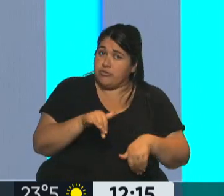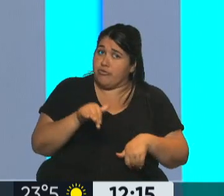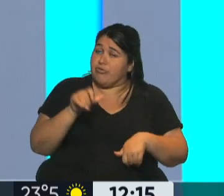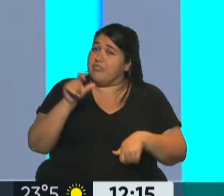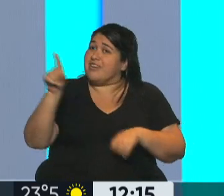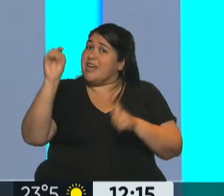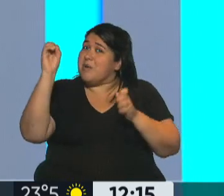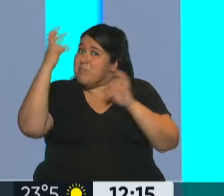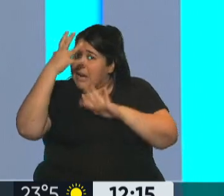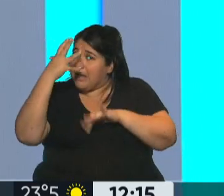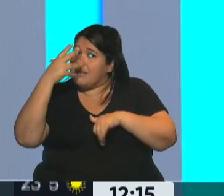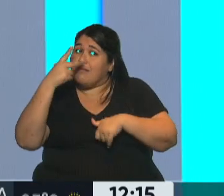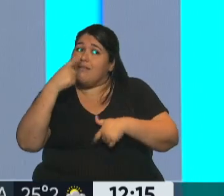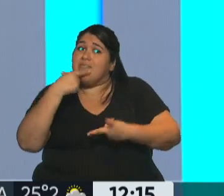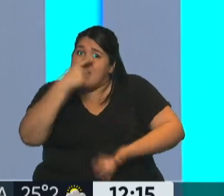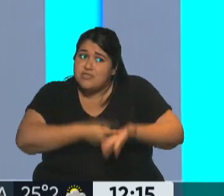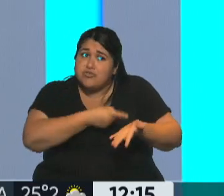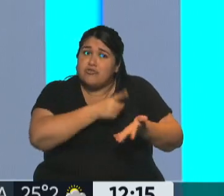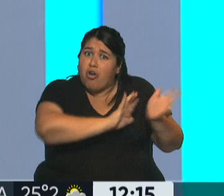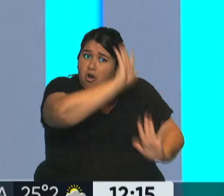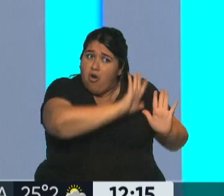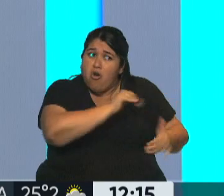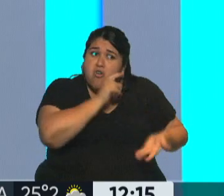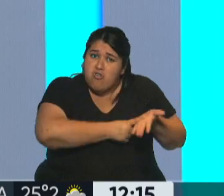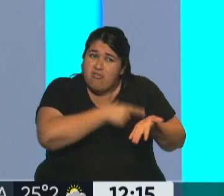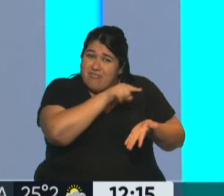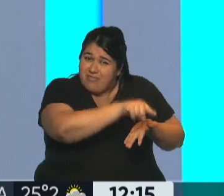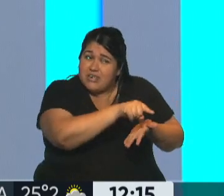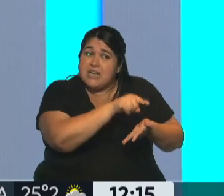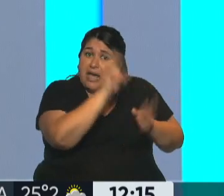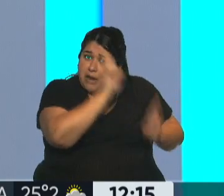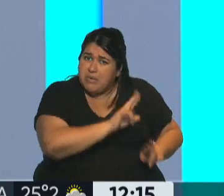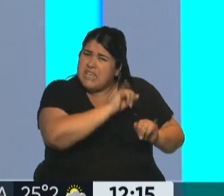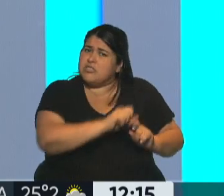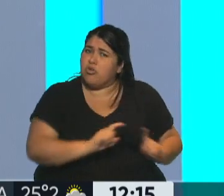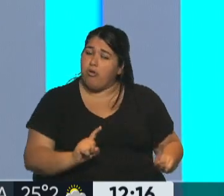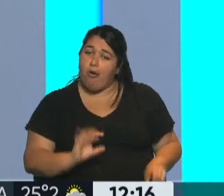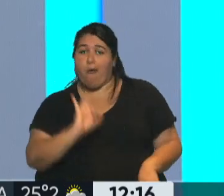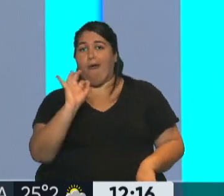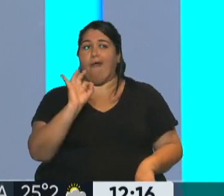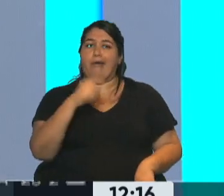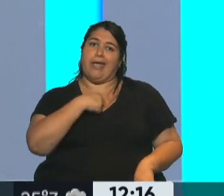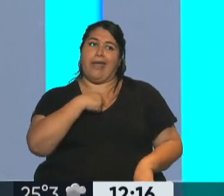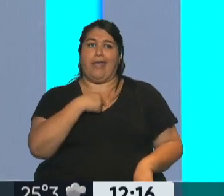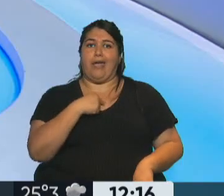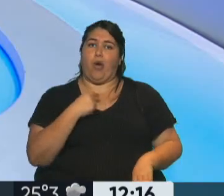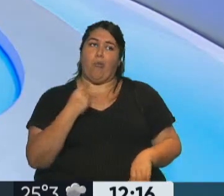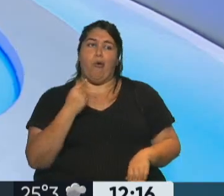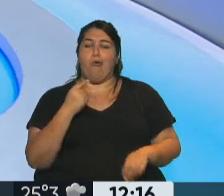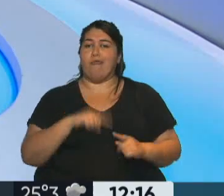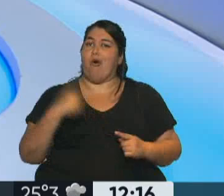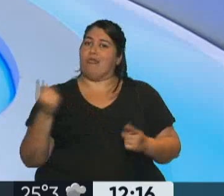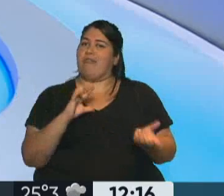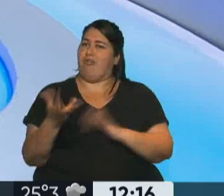esas instituciones o si por el contrario se va a empezar un esquema de jugar al borde o al límite de la democracia. Ahora, Nahuel, aparece